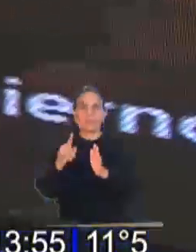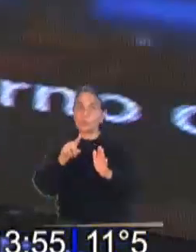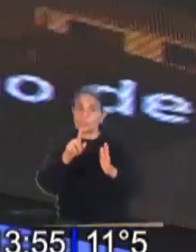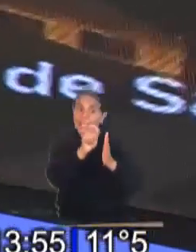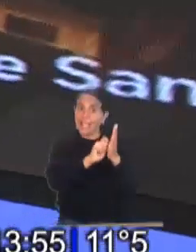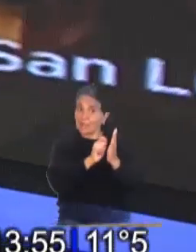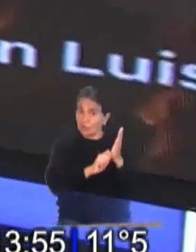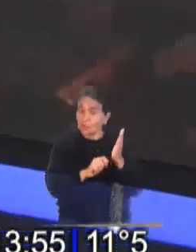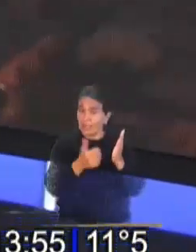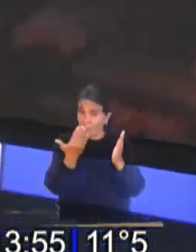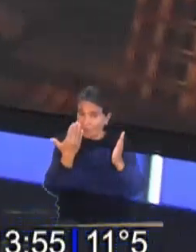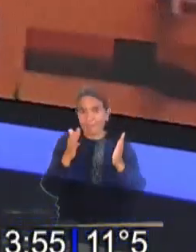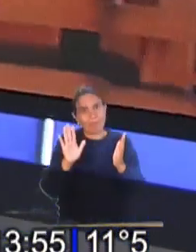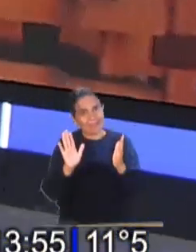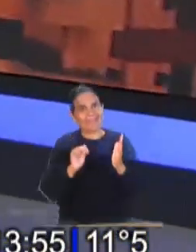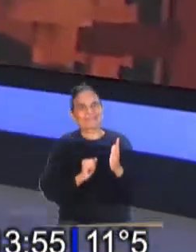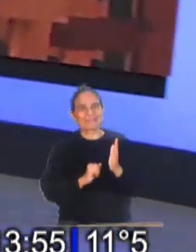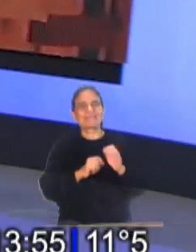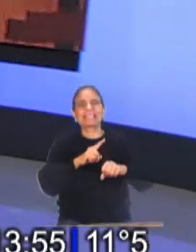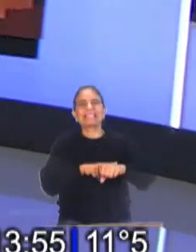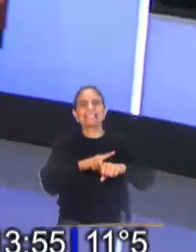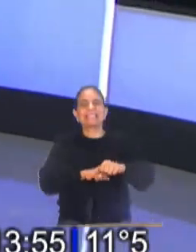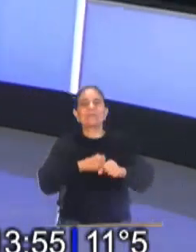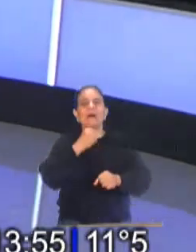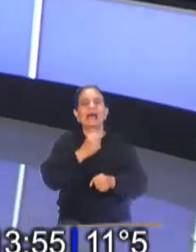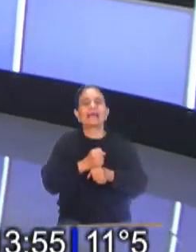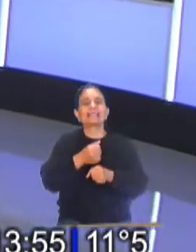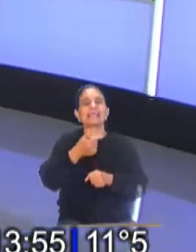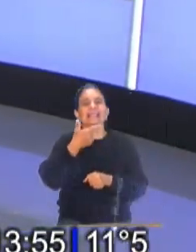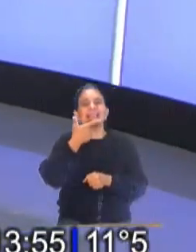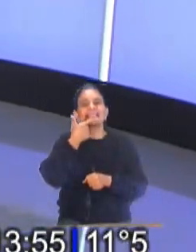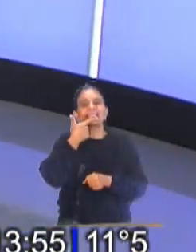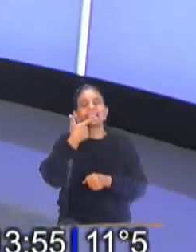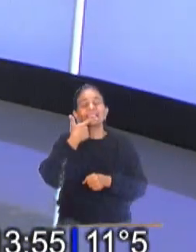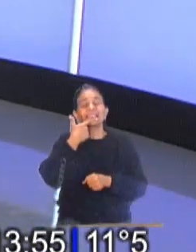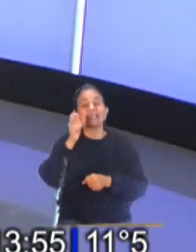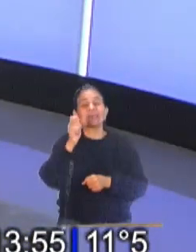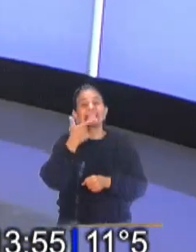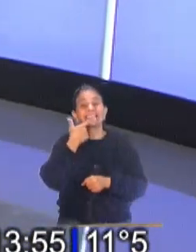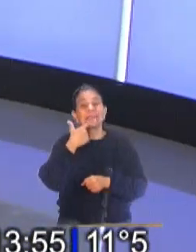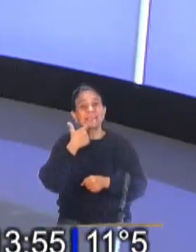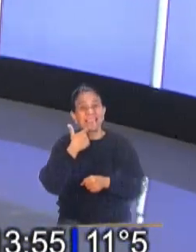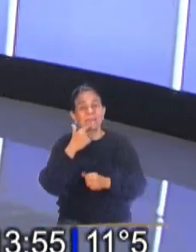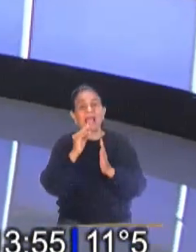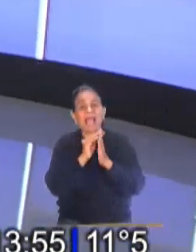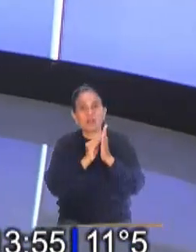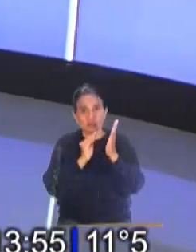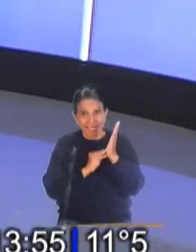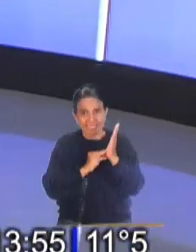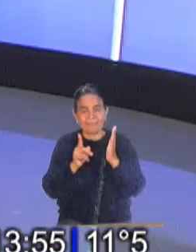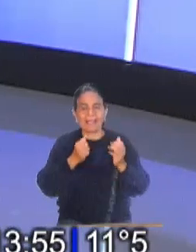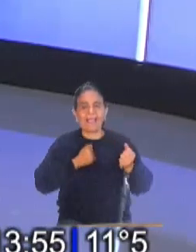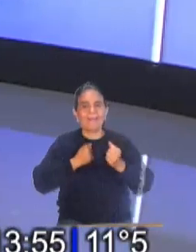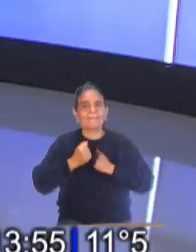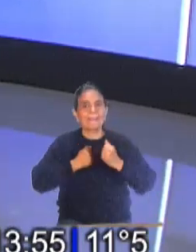porque hasta el 17 de septiembre tiene tiempo de anotarse y de inscribirse en la maratón de San Luis, ¿sí? Donde se van a